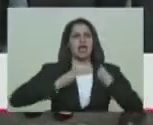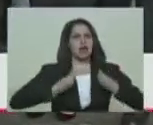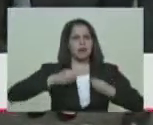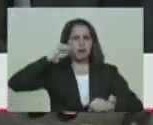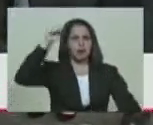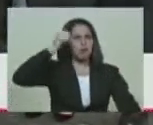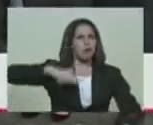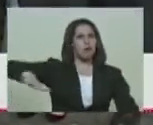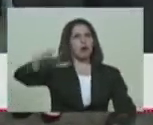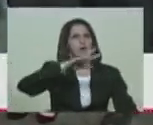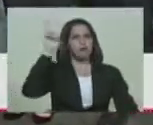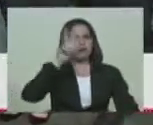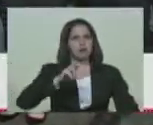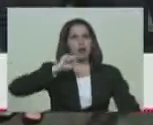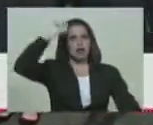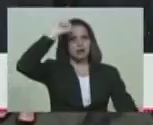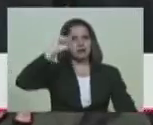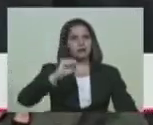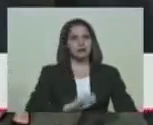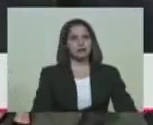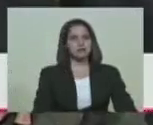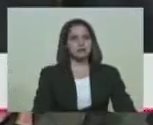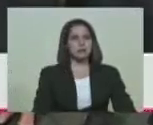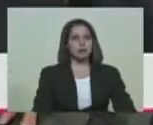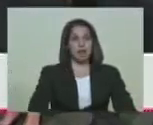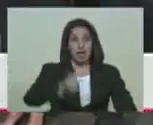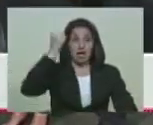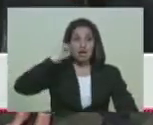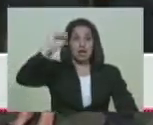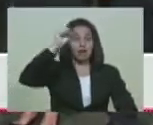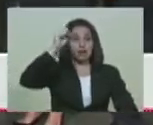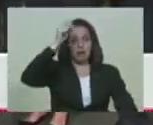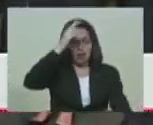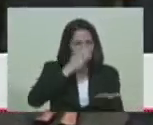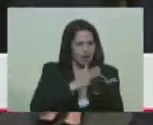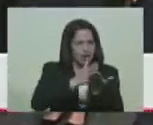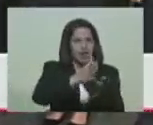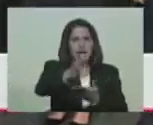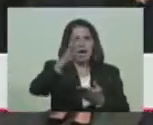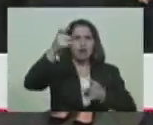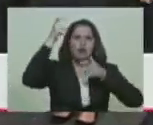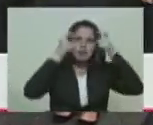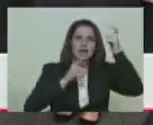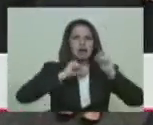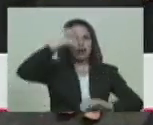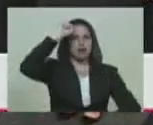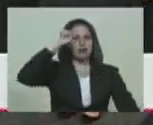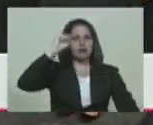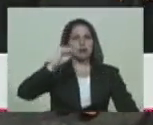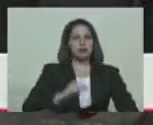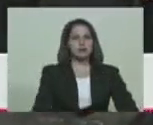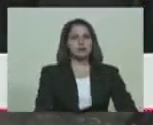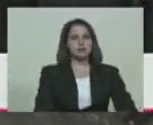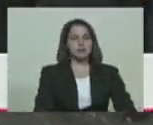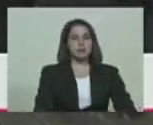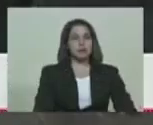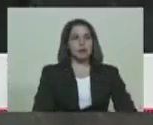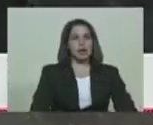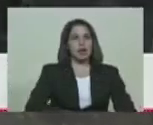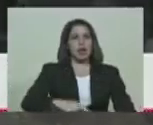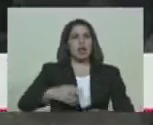de Venezuela! ¡Que viva el legado de nuestro amado comandante Hugo Chávez! ¡Viva! ¡Que viva la